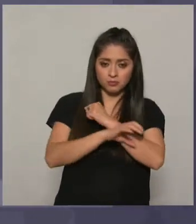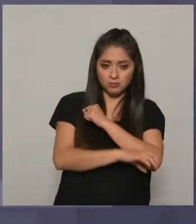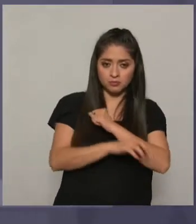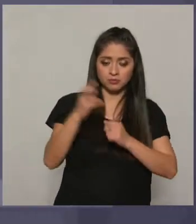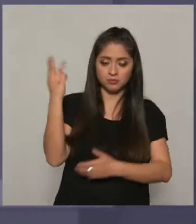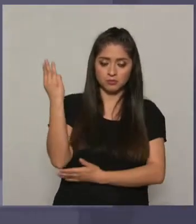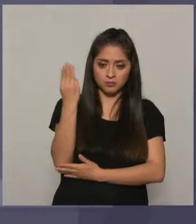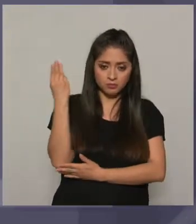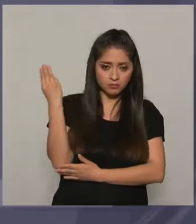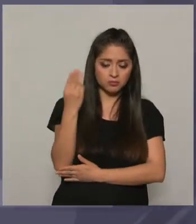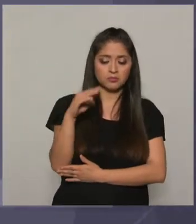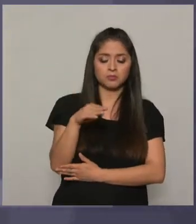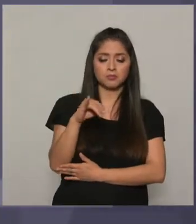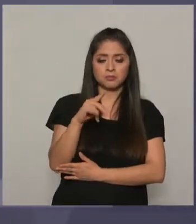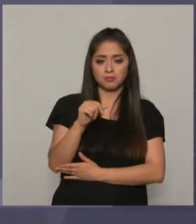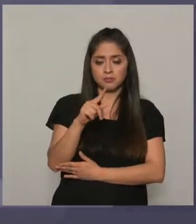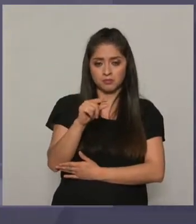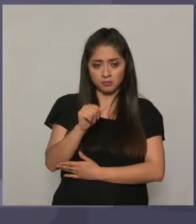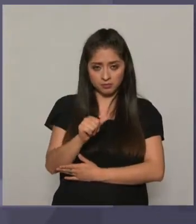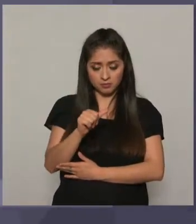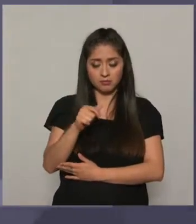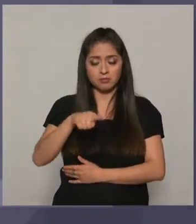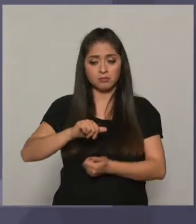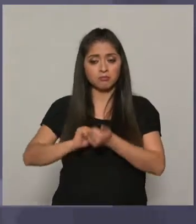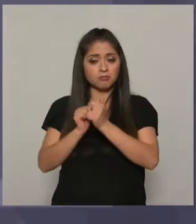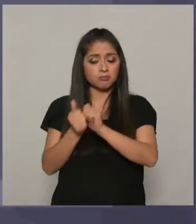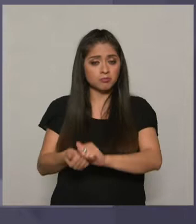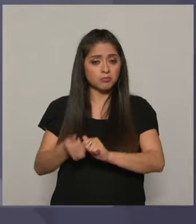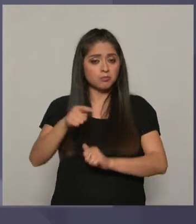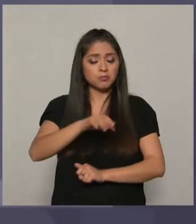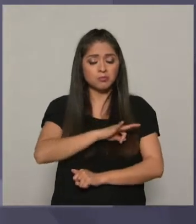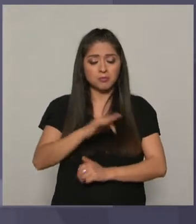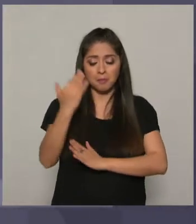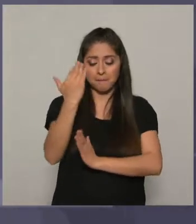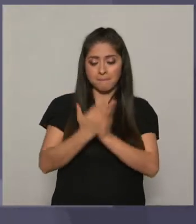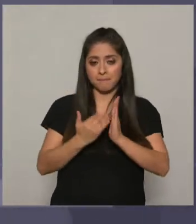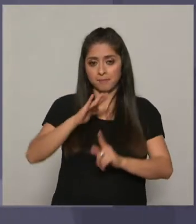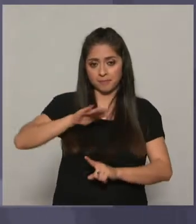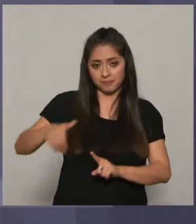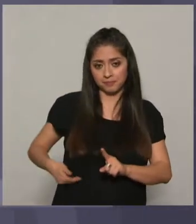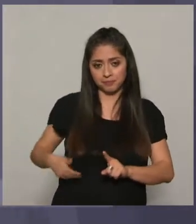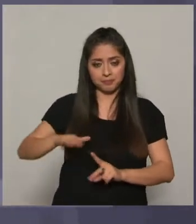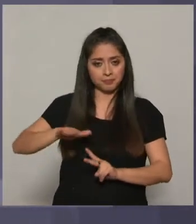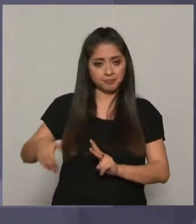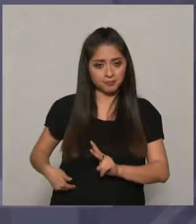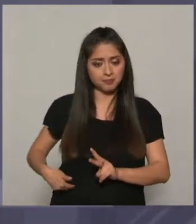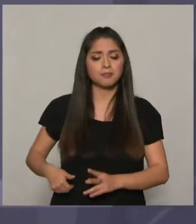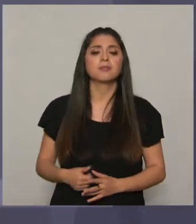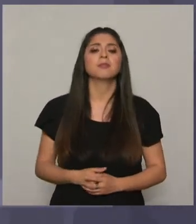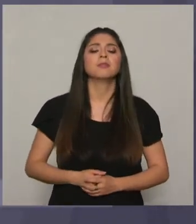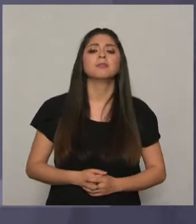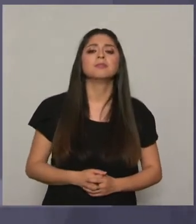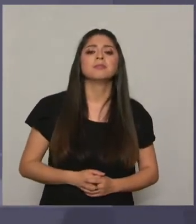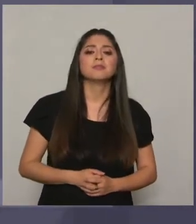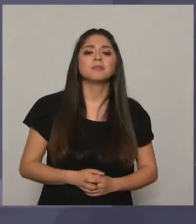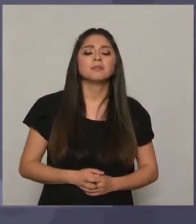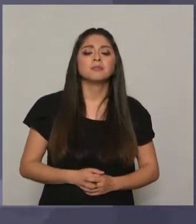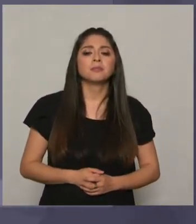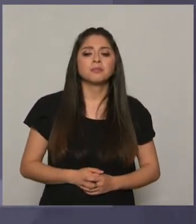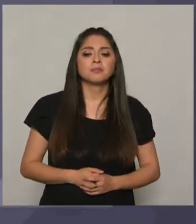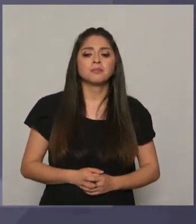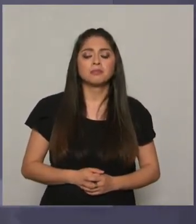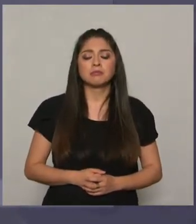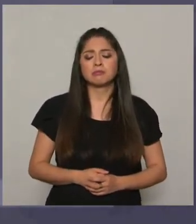Contreras y Milpalta son las tres con menores incidentes viales. Y aún así, la verdad es que 2,000